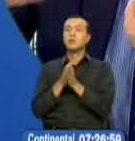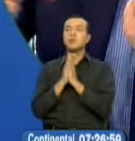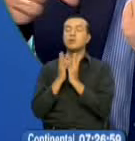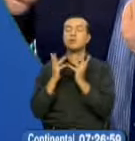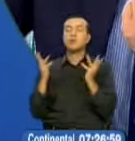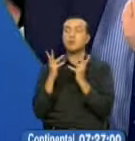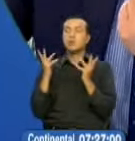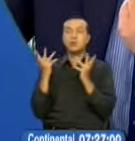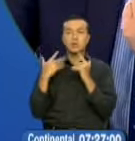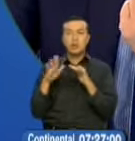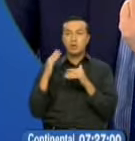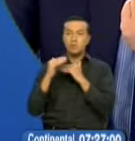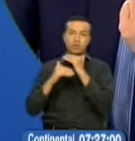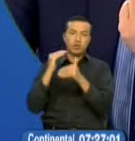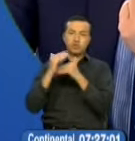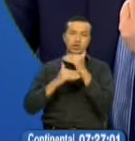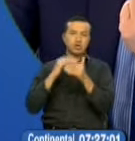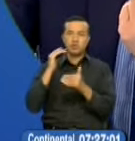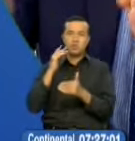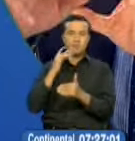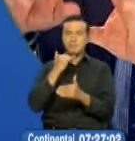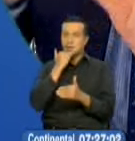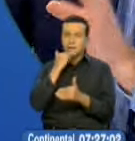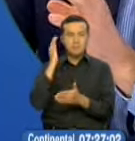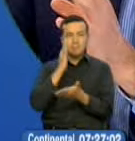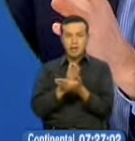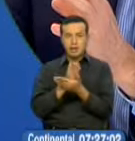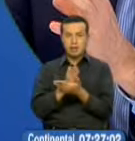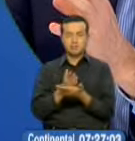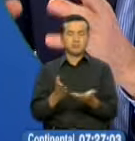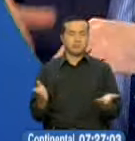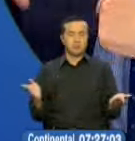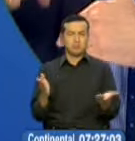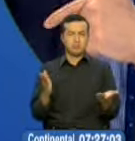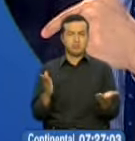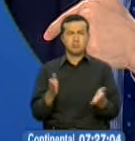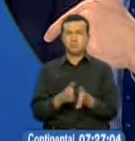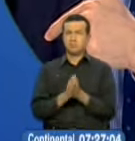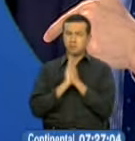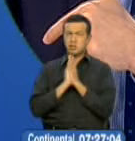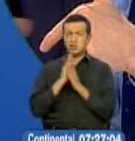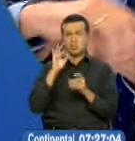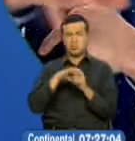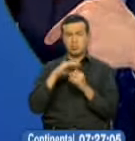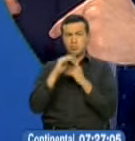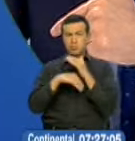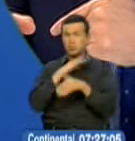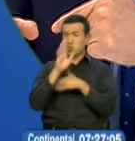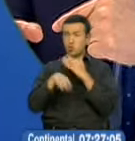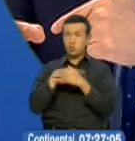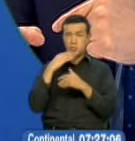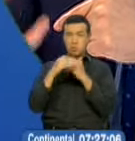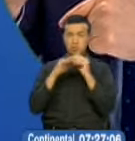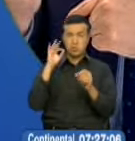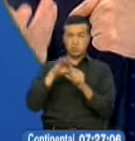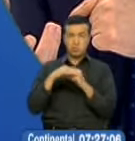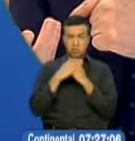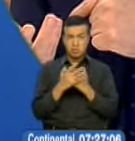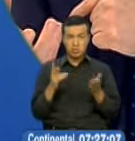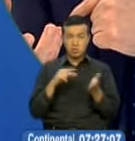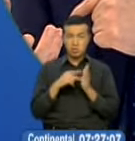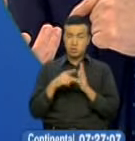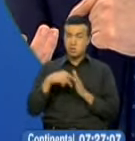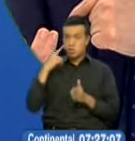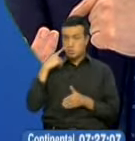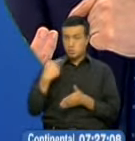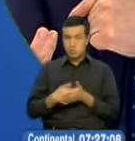la nulidad del proceso. Es decir, en esta última instancia, solicitar la nulidad de todo el proceso electoral debería estar